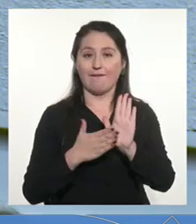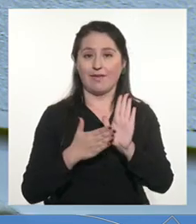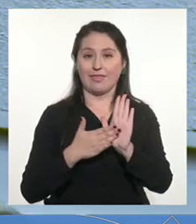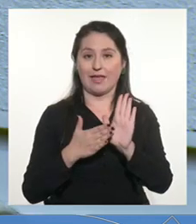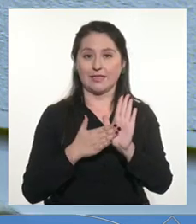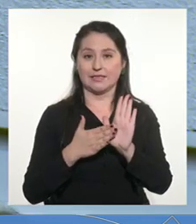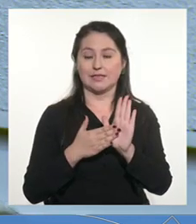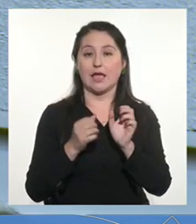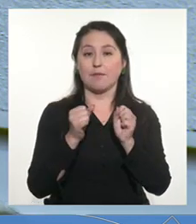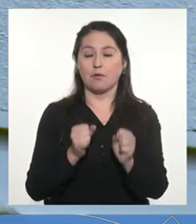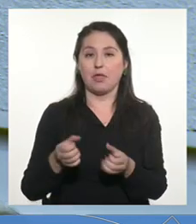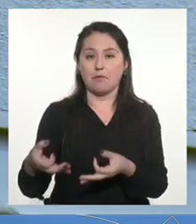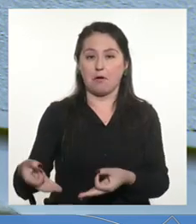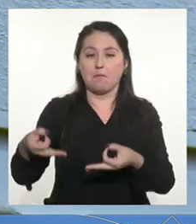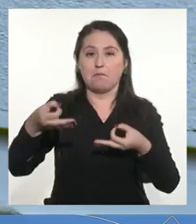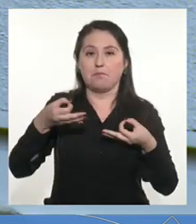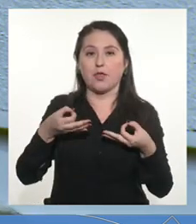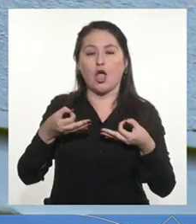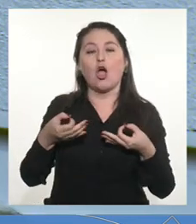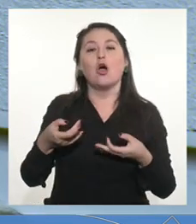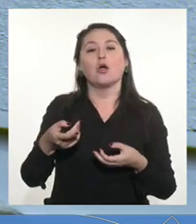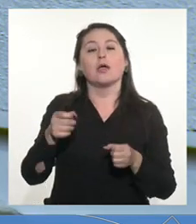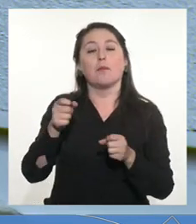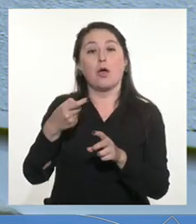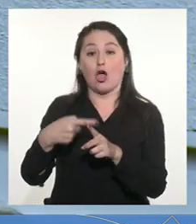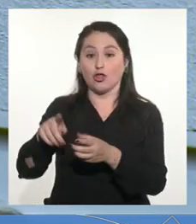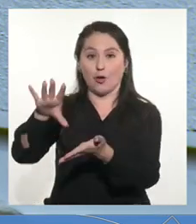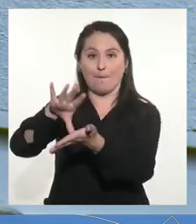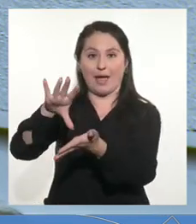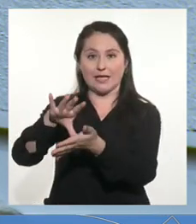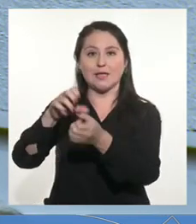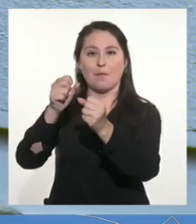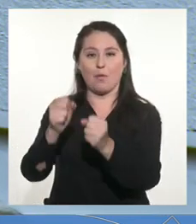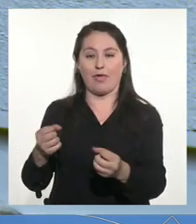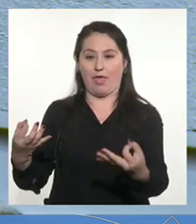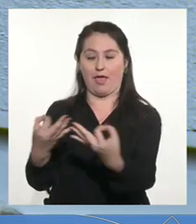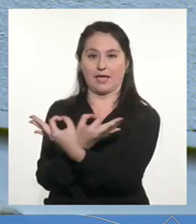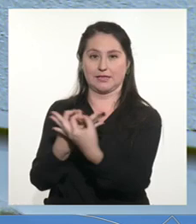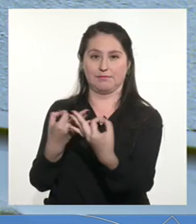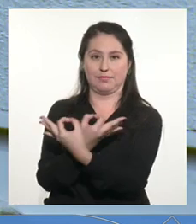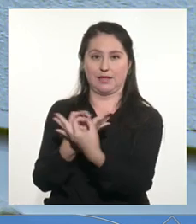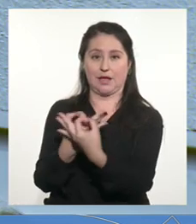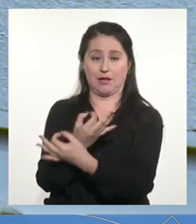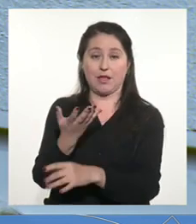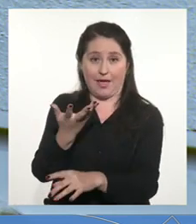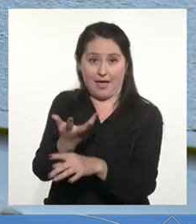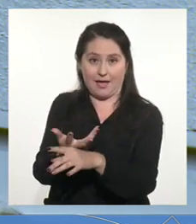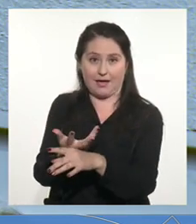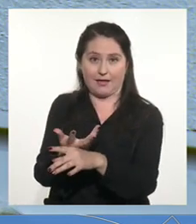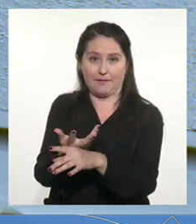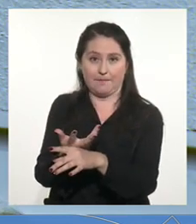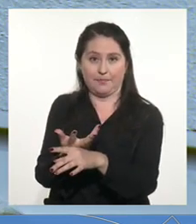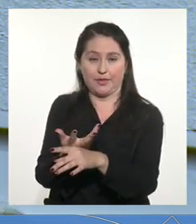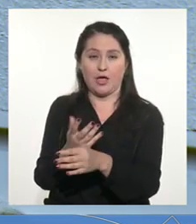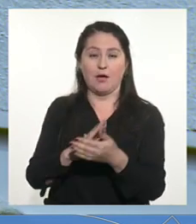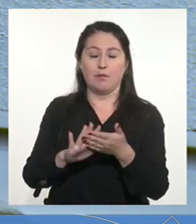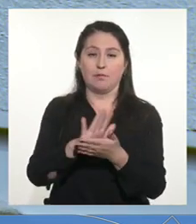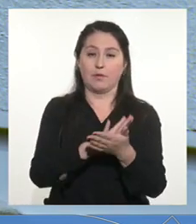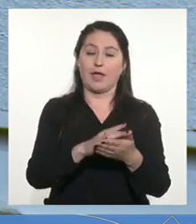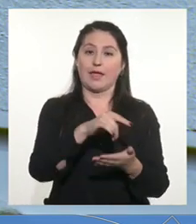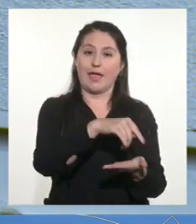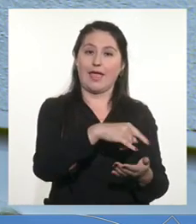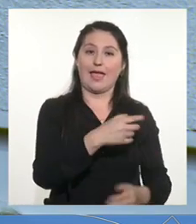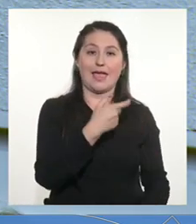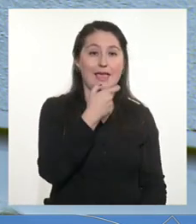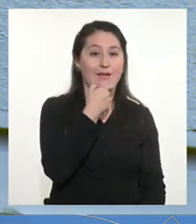incluso hasta sugerencias que en otros países y otros parlamentos tienen quiero citar el parlamento británico con los